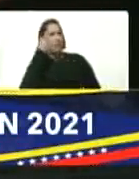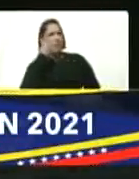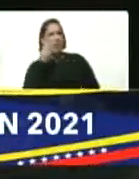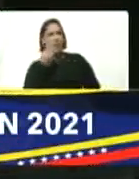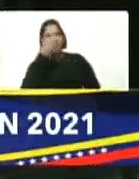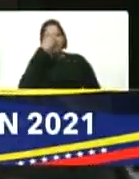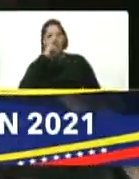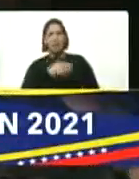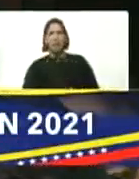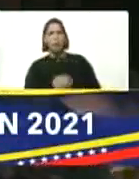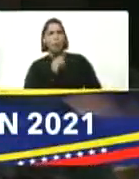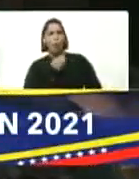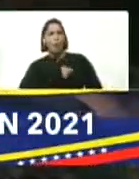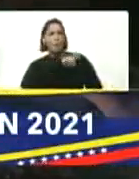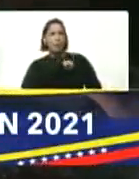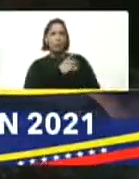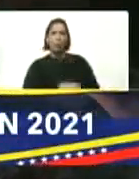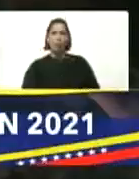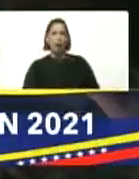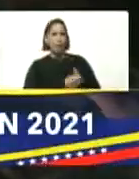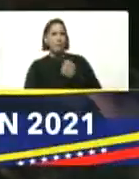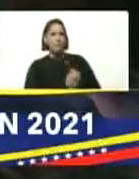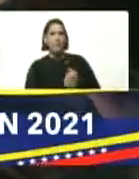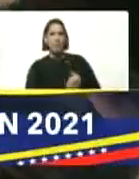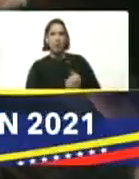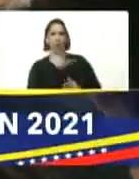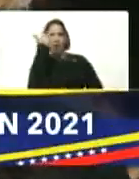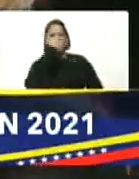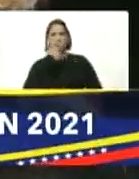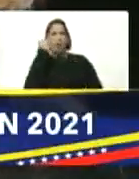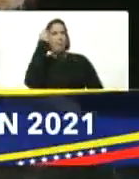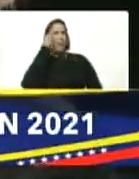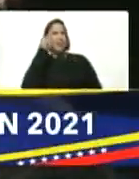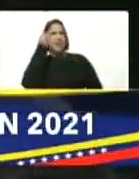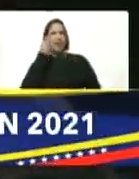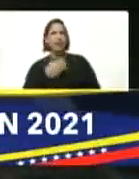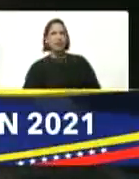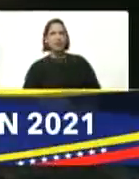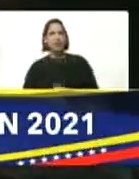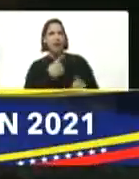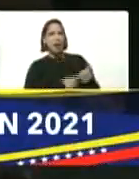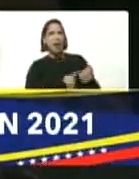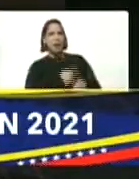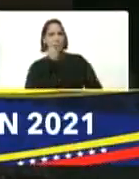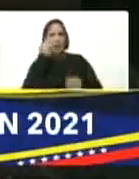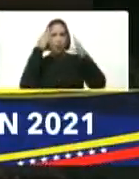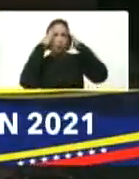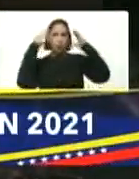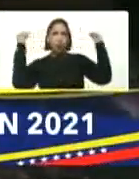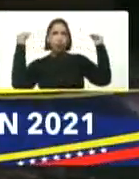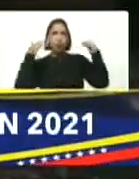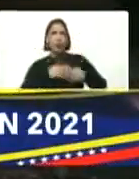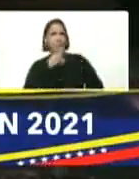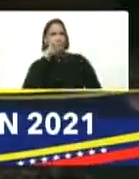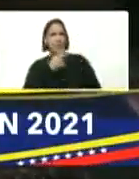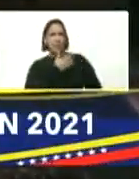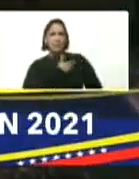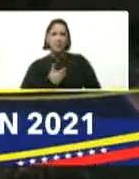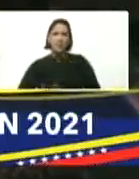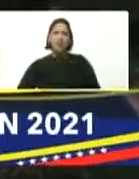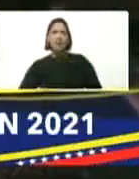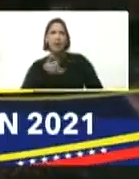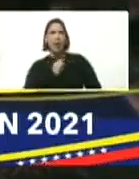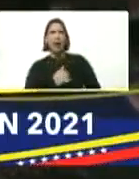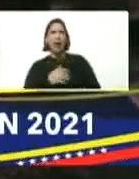Tirado, española? ¿Qué pensará el compañero de África? ¿Qué pensarán los hermanos vietnamitas de ver un presidente que está